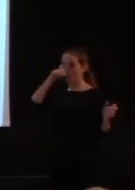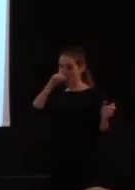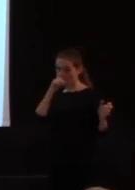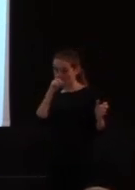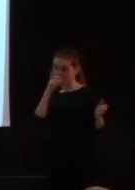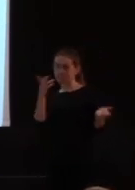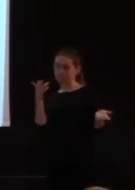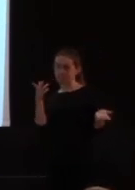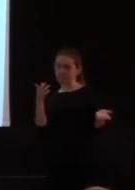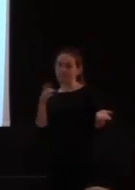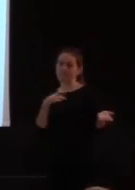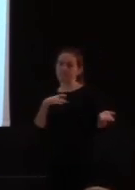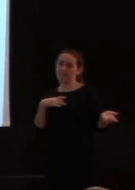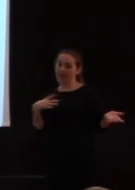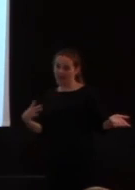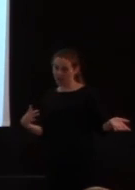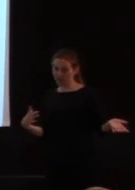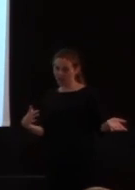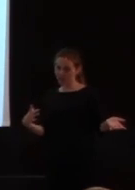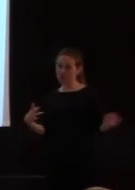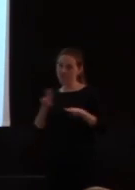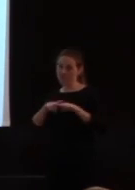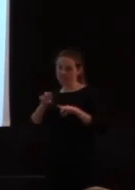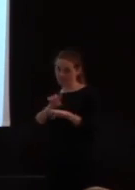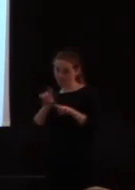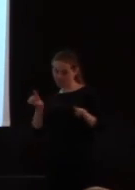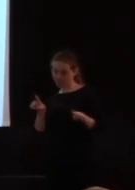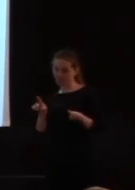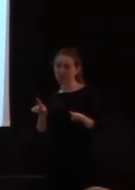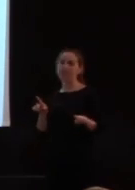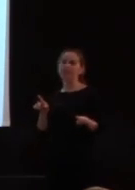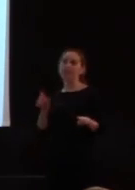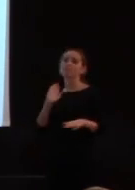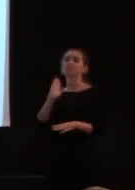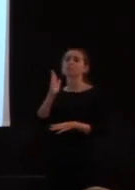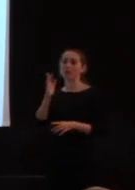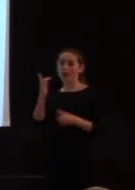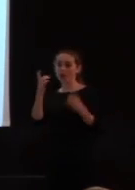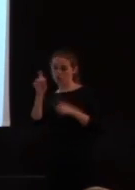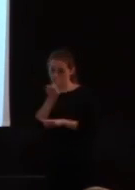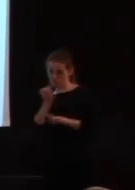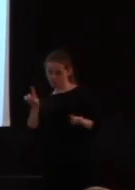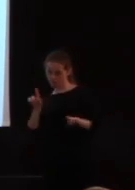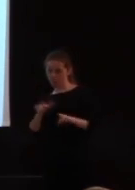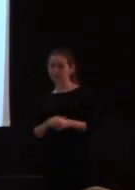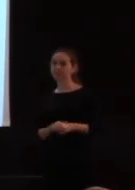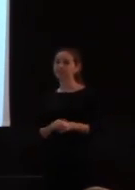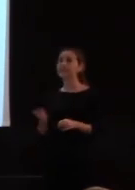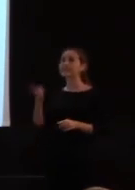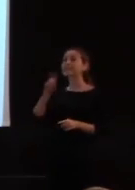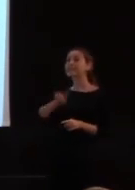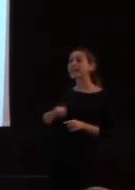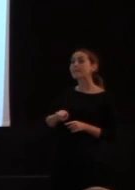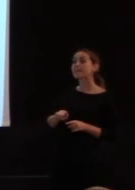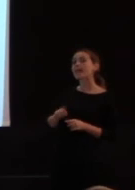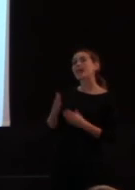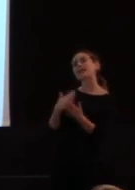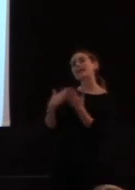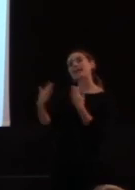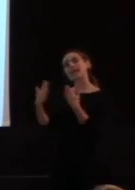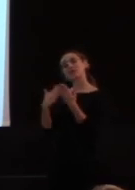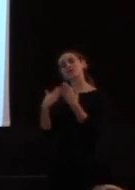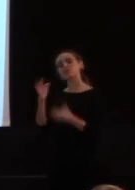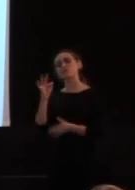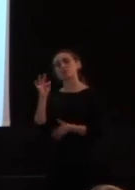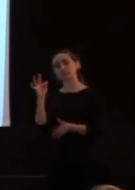ironía, sin que el sujeto de la ironía sean los propios alumnos, ¿no? Y por último, una relación interpersonal positiva como un elemento